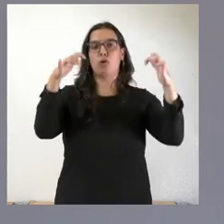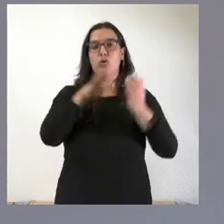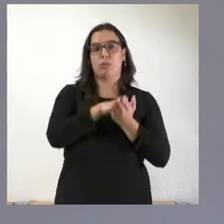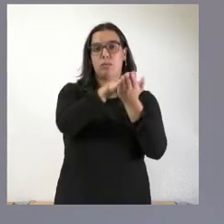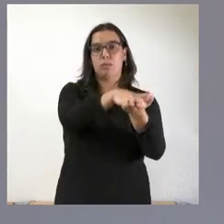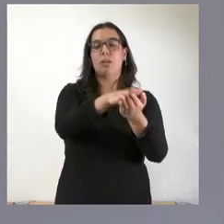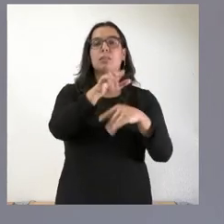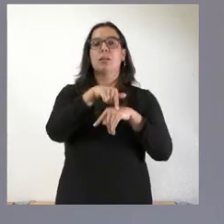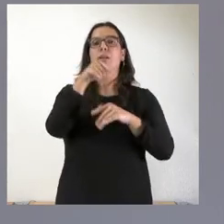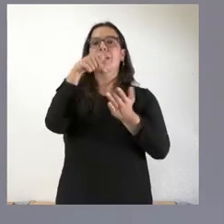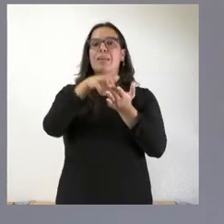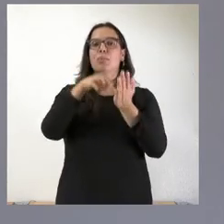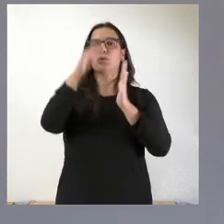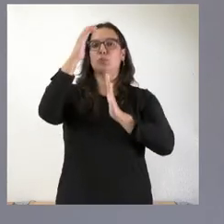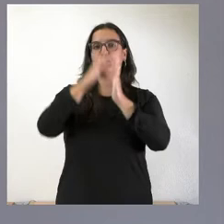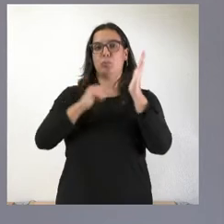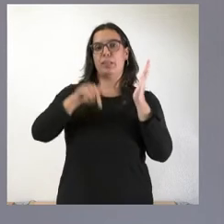rebajas tributarias en Castilla y León